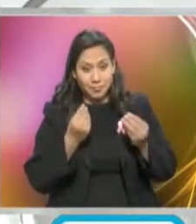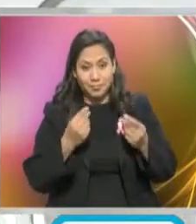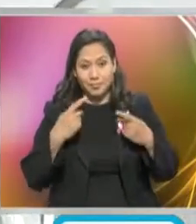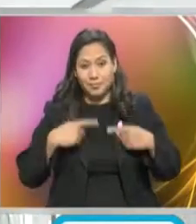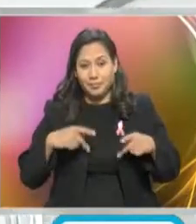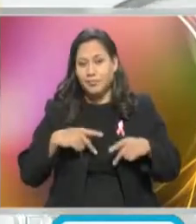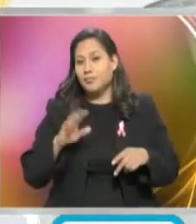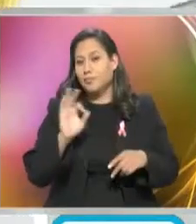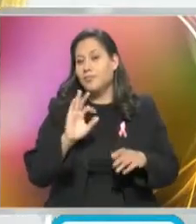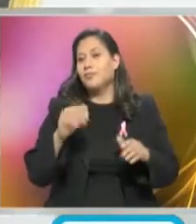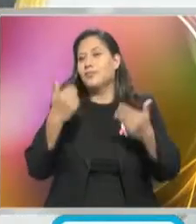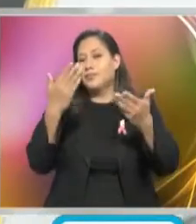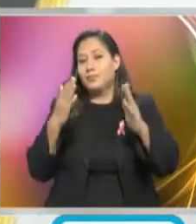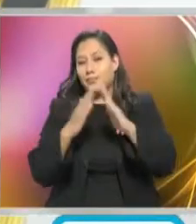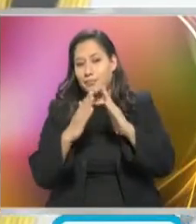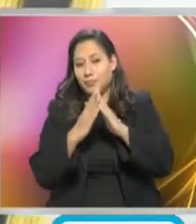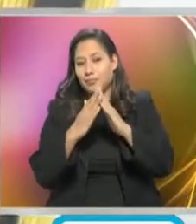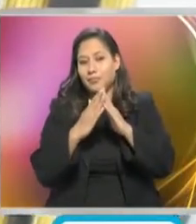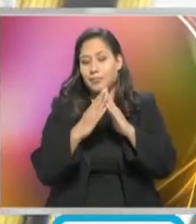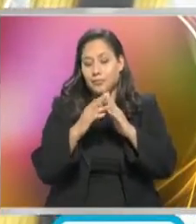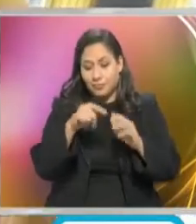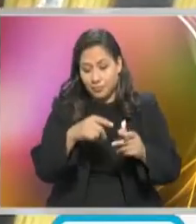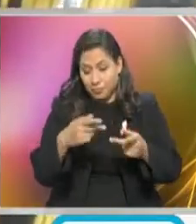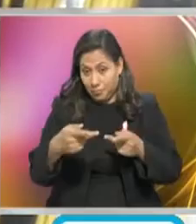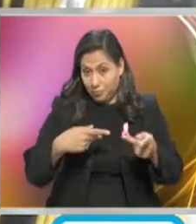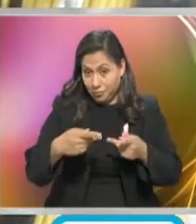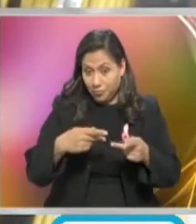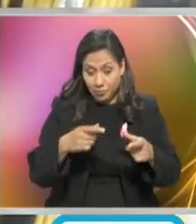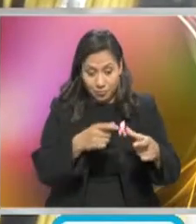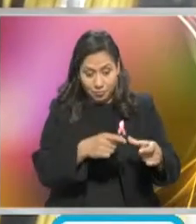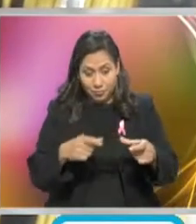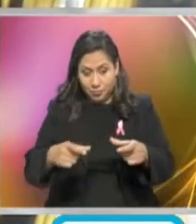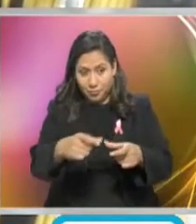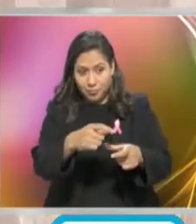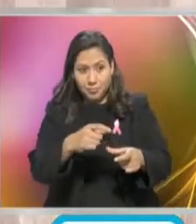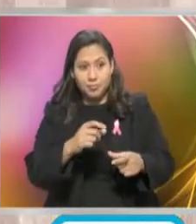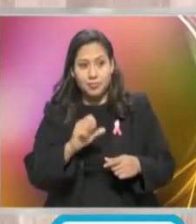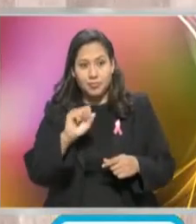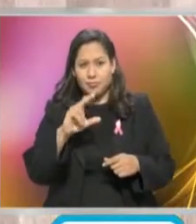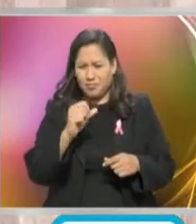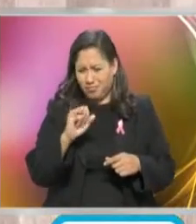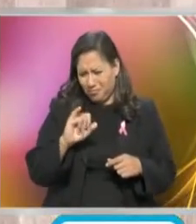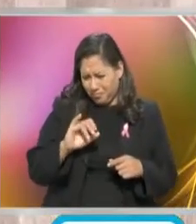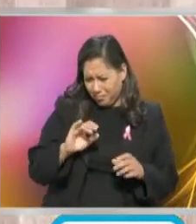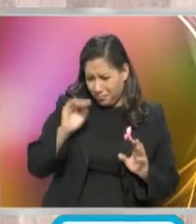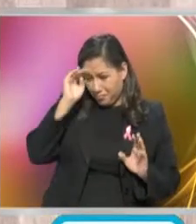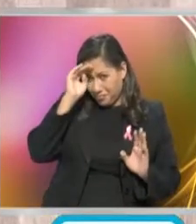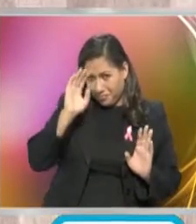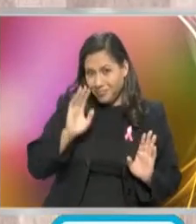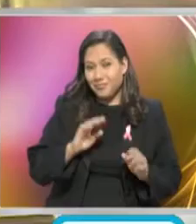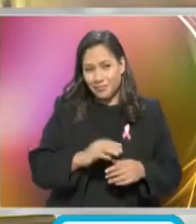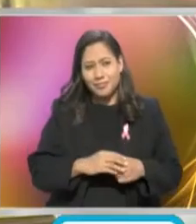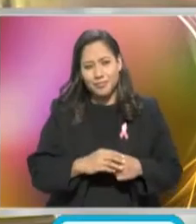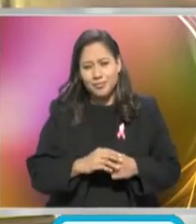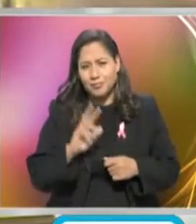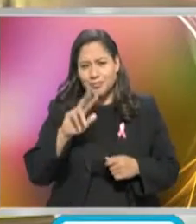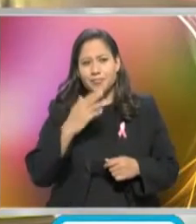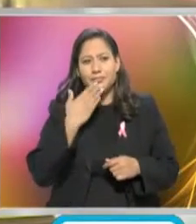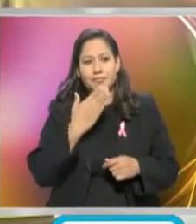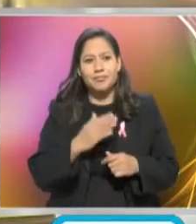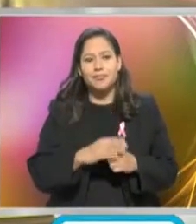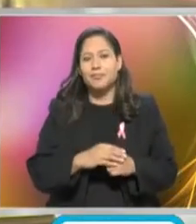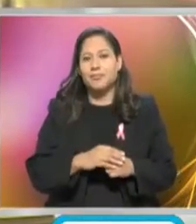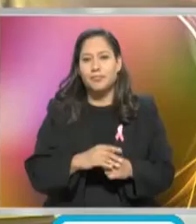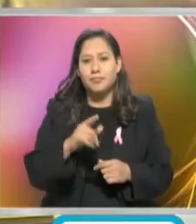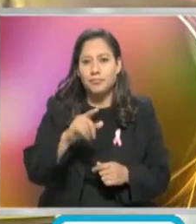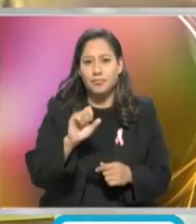¿no? Si Sí. llegas a casa de alguien y te tiene preparado estos rollos de sushi, han de decir que, bueno, Sí, está padre. Puedes reinar de lo que